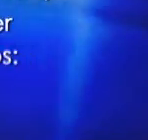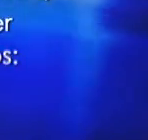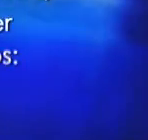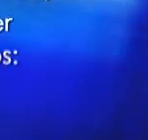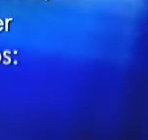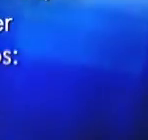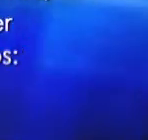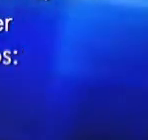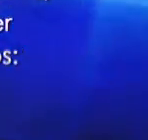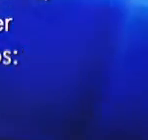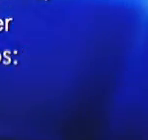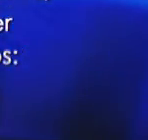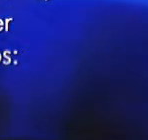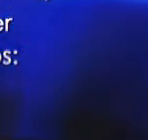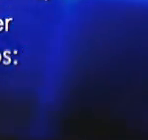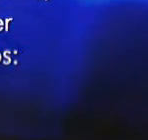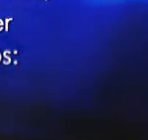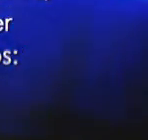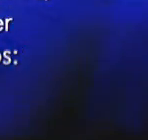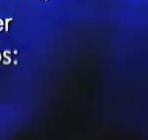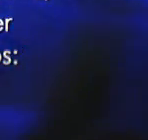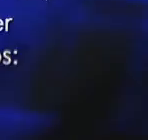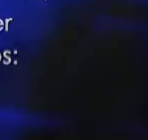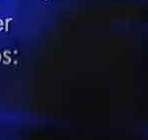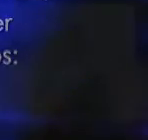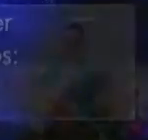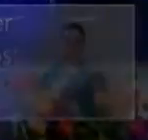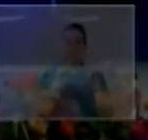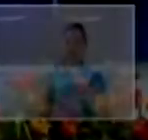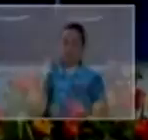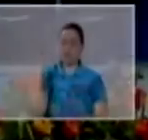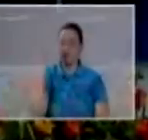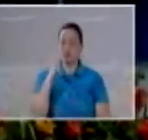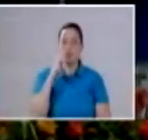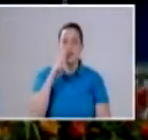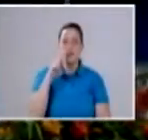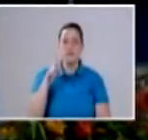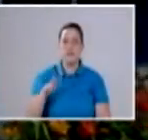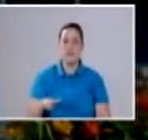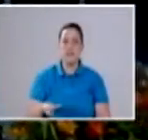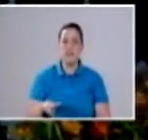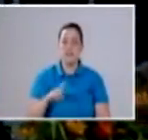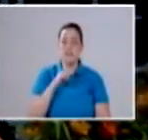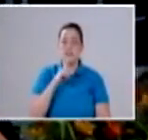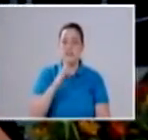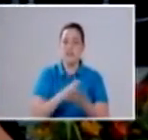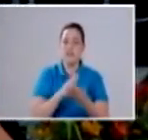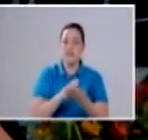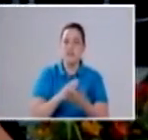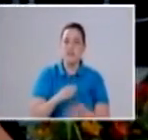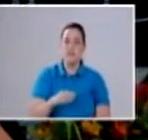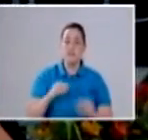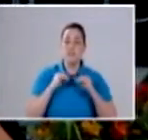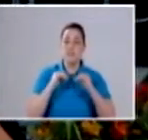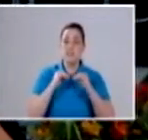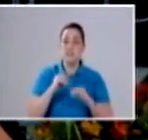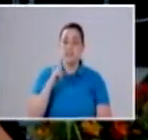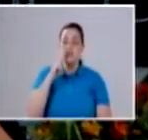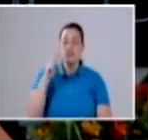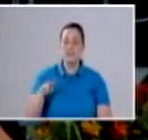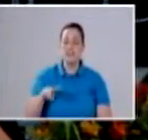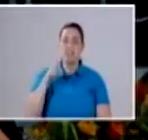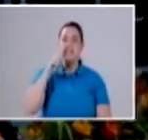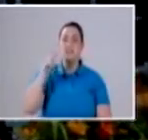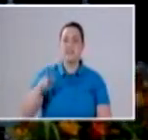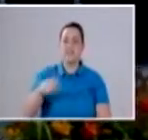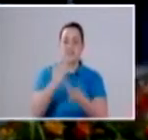Espíritu Santo. Él nos guía a toda la verdad. Dice la Biblia que nos enseña la verdad y la verdad nos liberta. Y